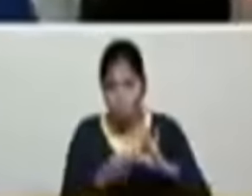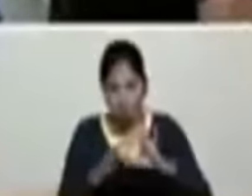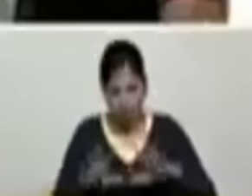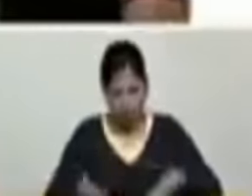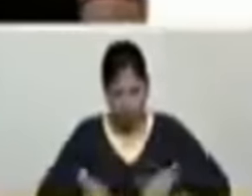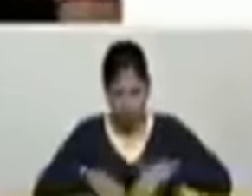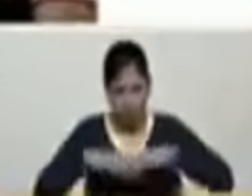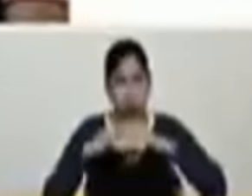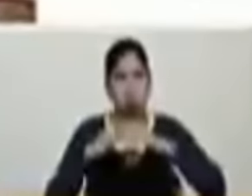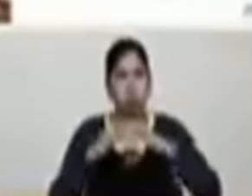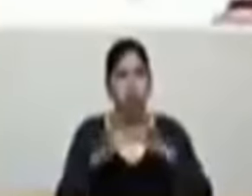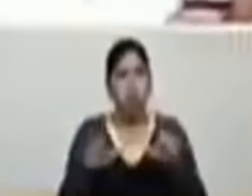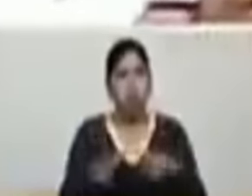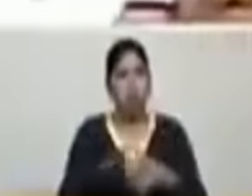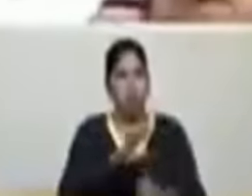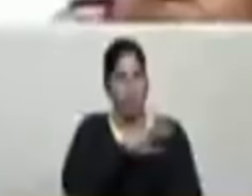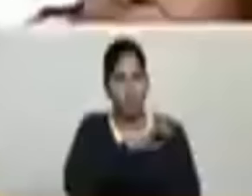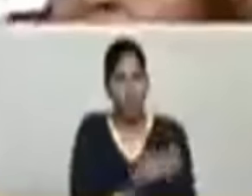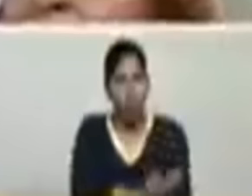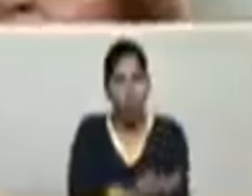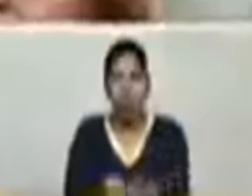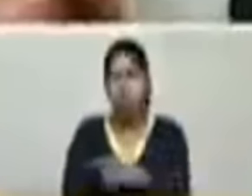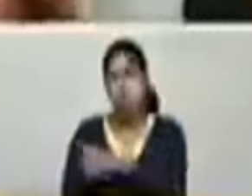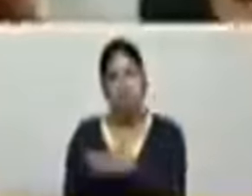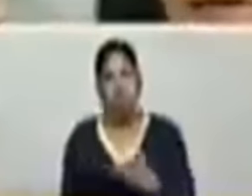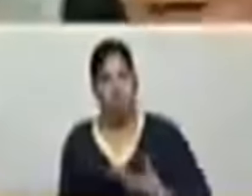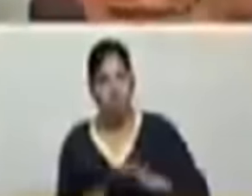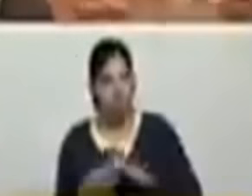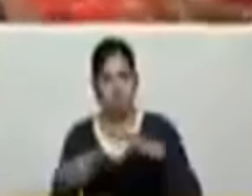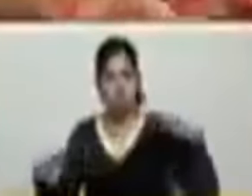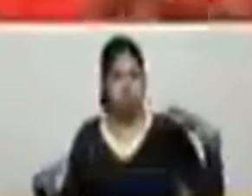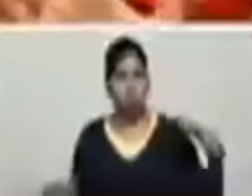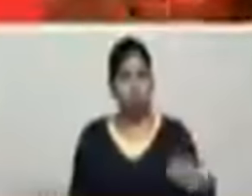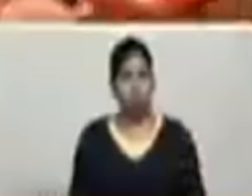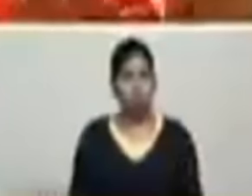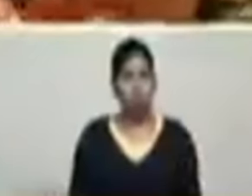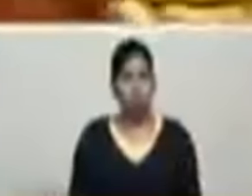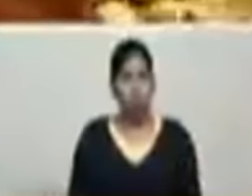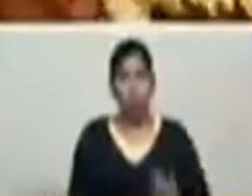están haciendo ahora mismo ellos. Se están pasando el acuerdo de Barbados por donde les da la gana, y por eso es que estamos